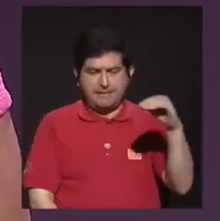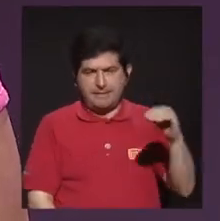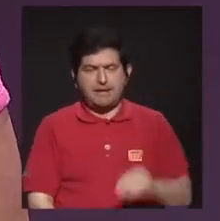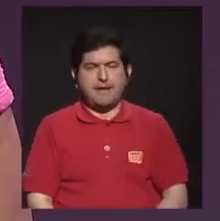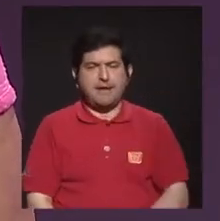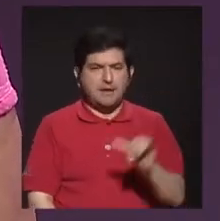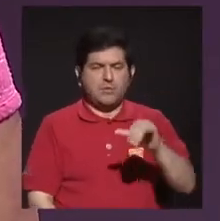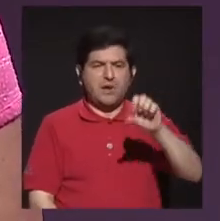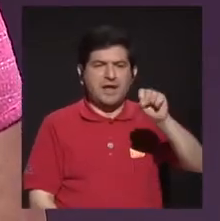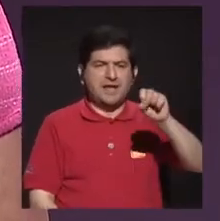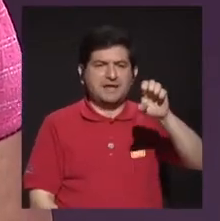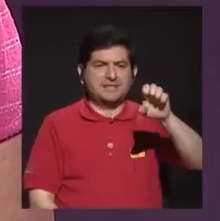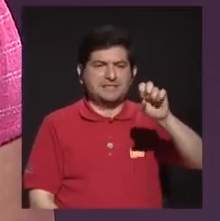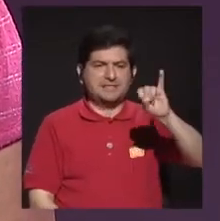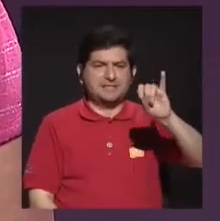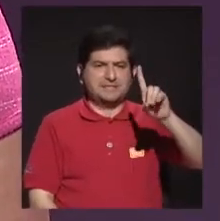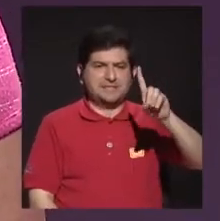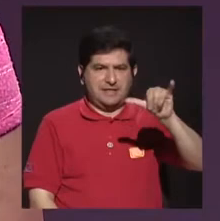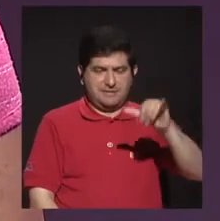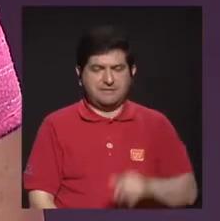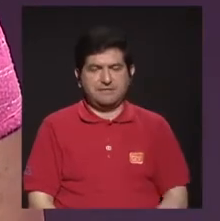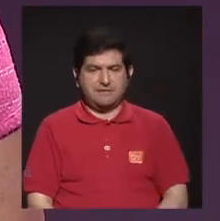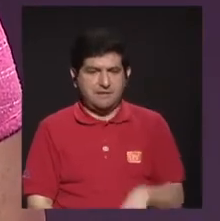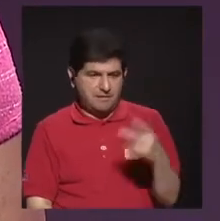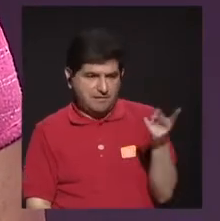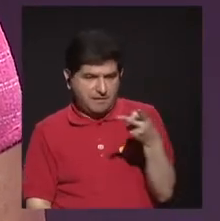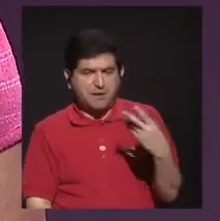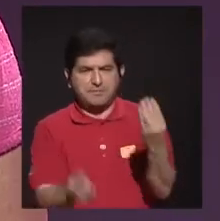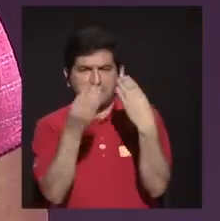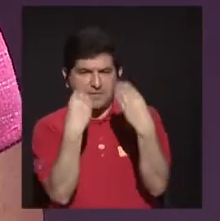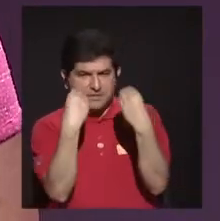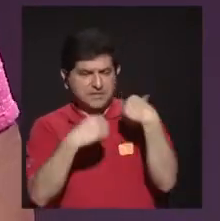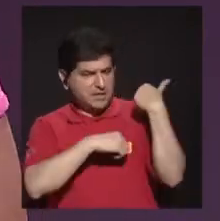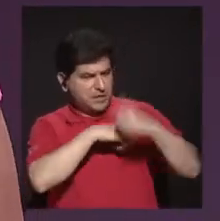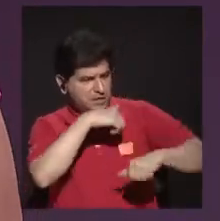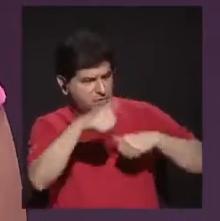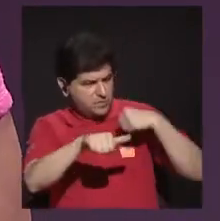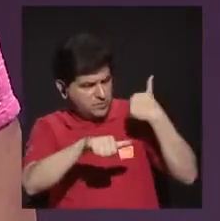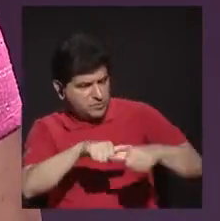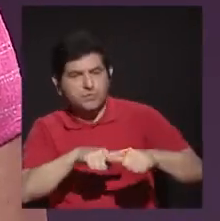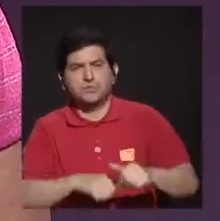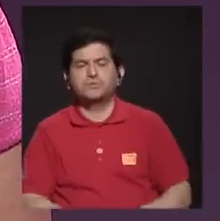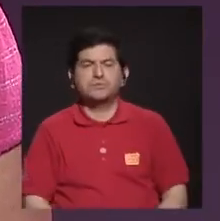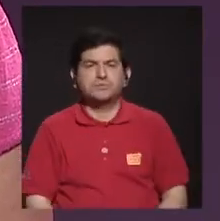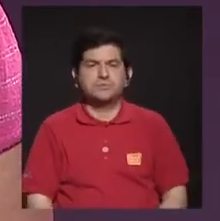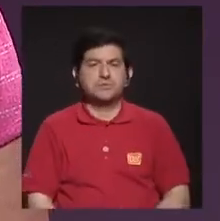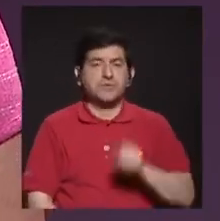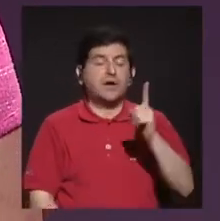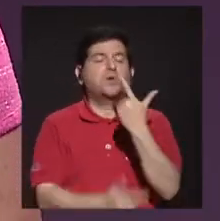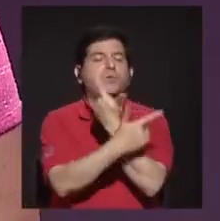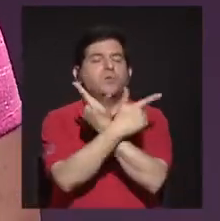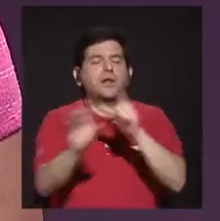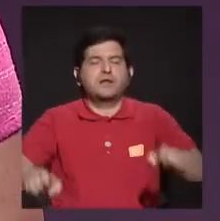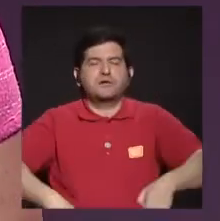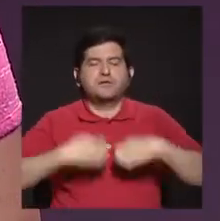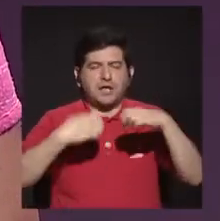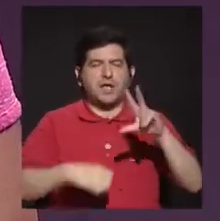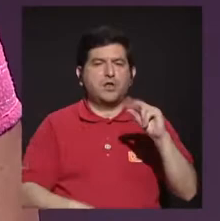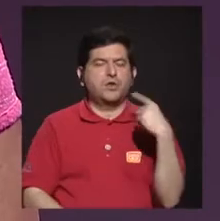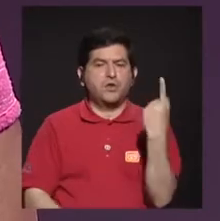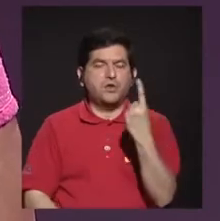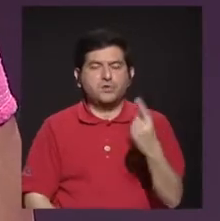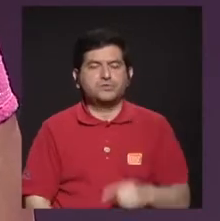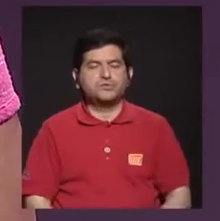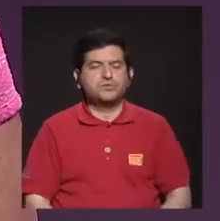y a Seidy, que ellas nos han enseñado a luchar, que hay una libertad más allá de